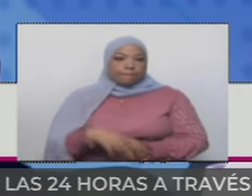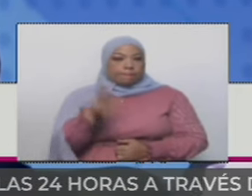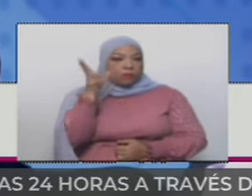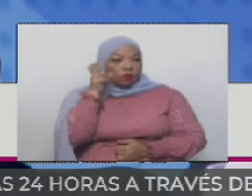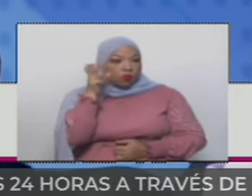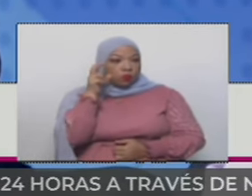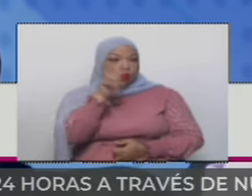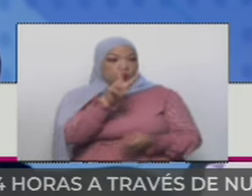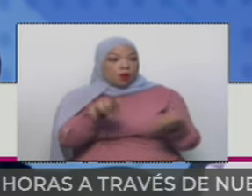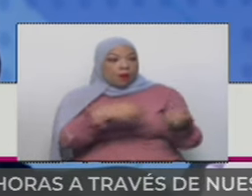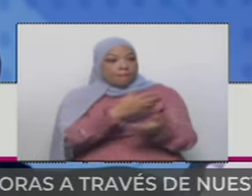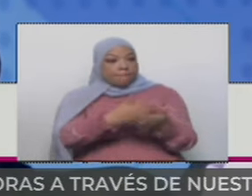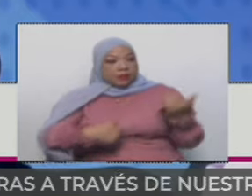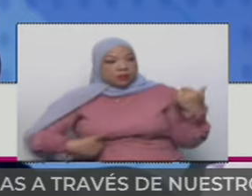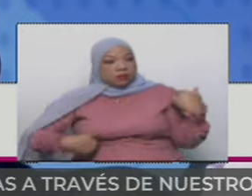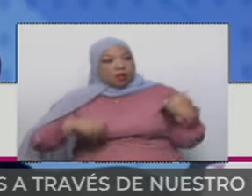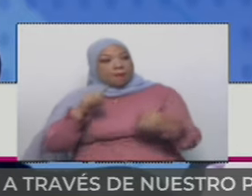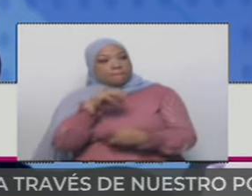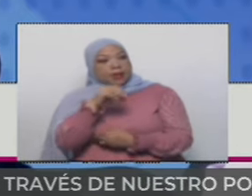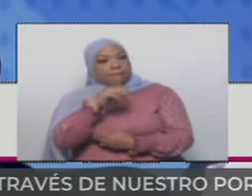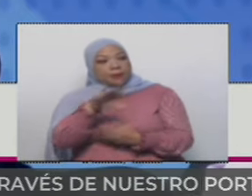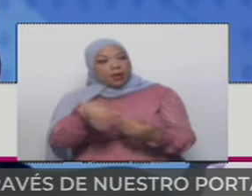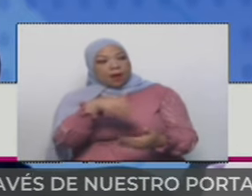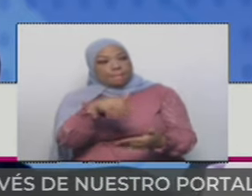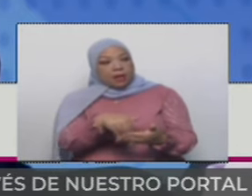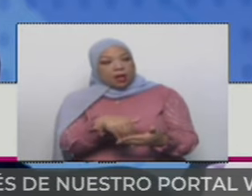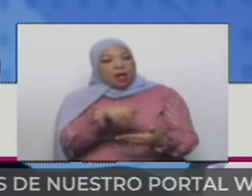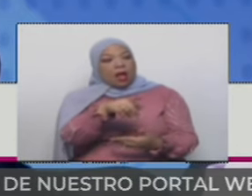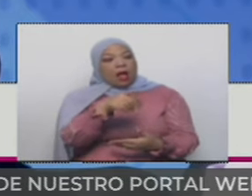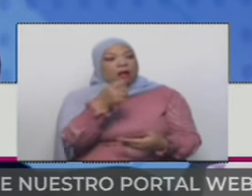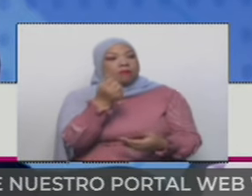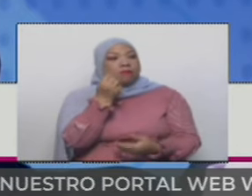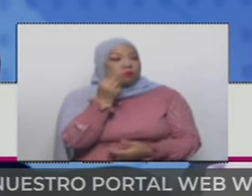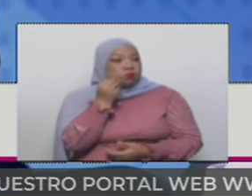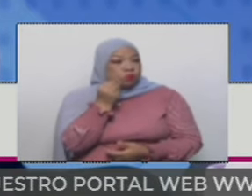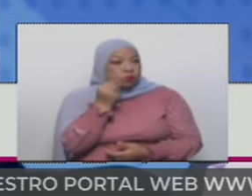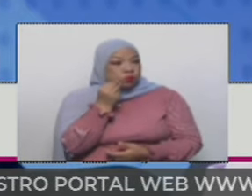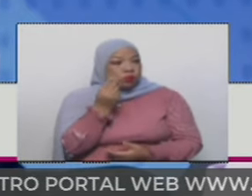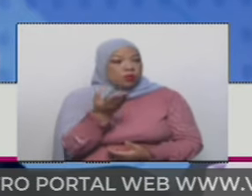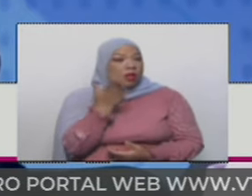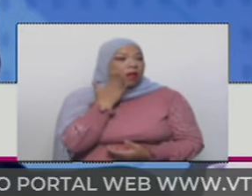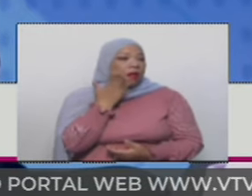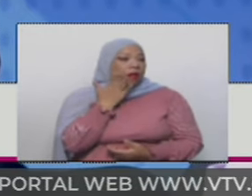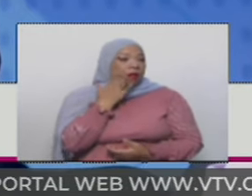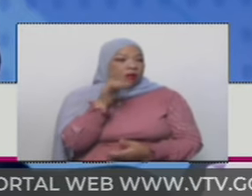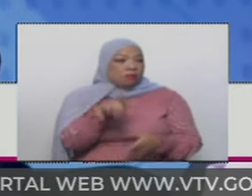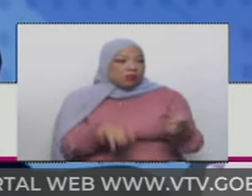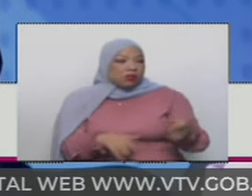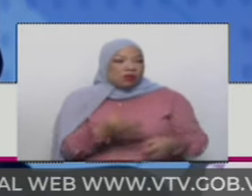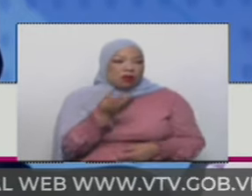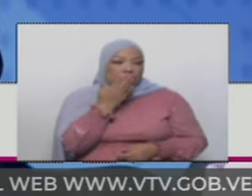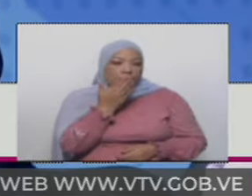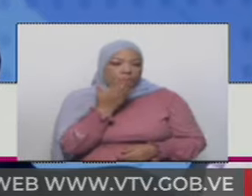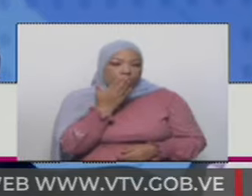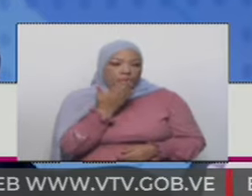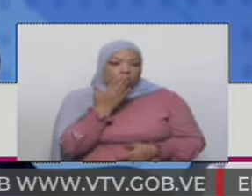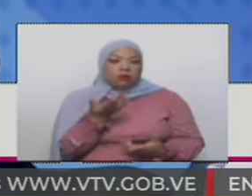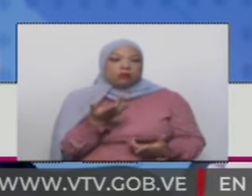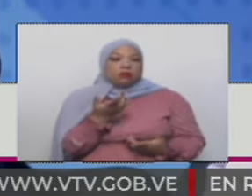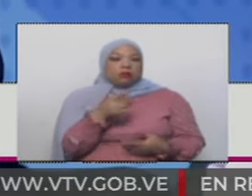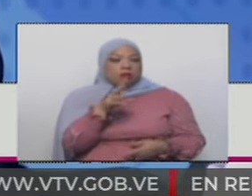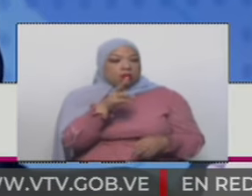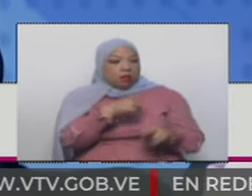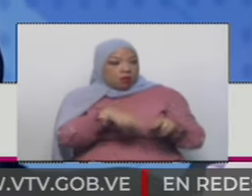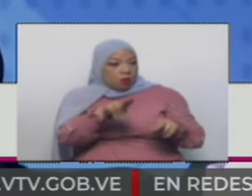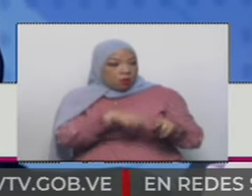Héctor Rodríguez, combatir el aburrimiento, que es el peor enemigo del proceso educativo. Y qué más divertido que la lectura,